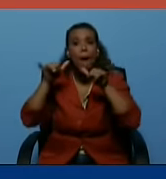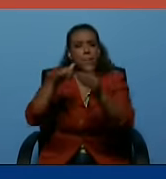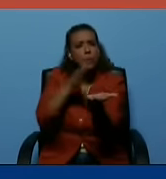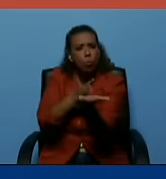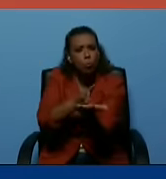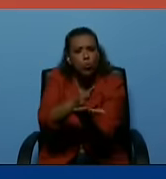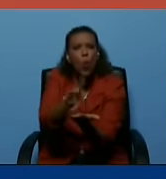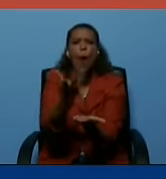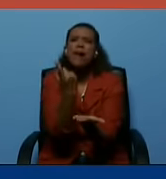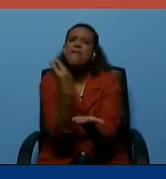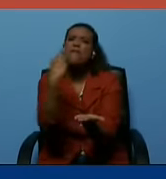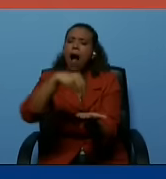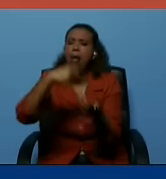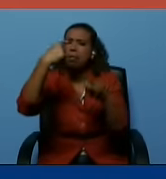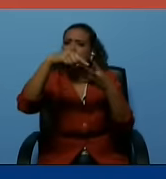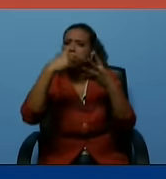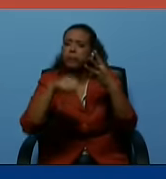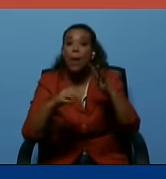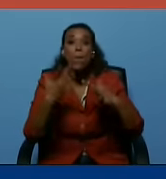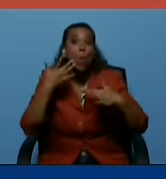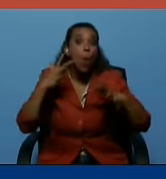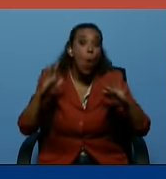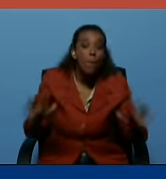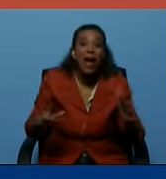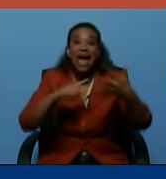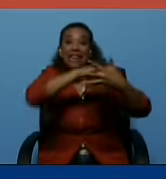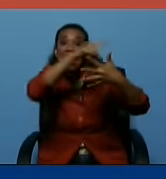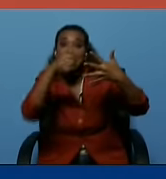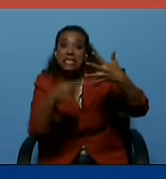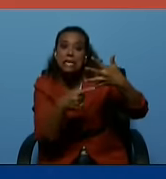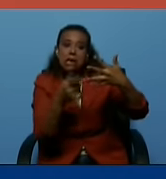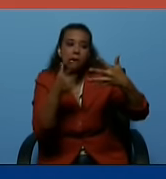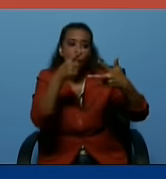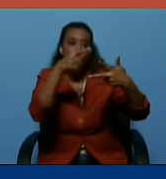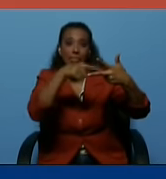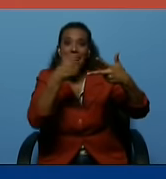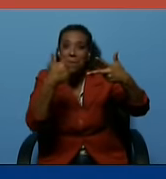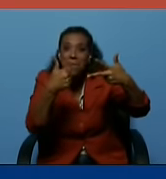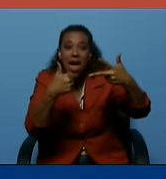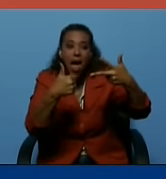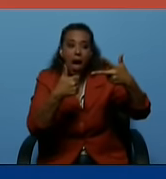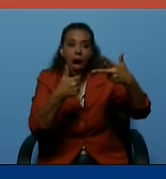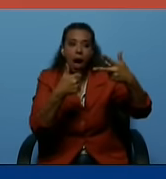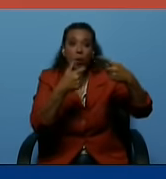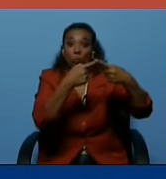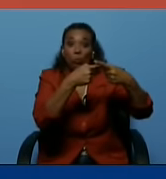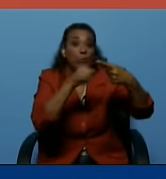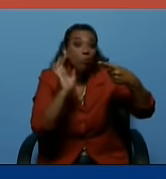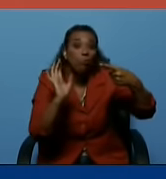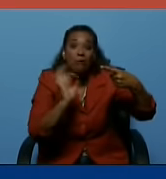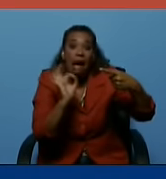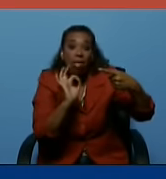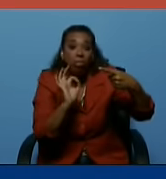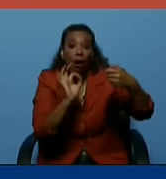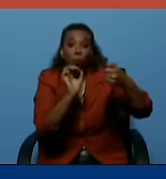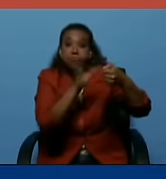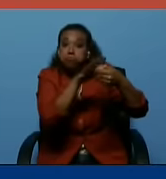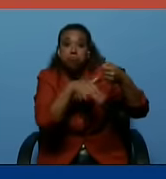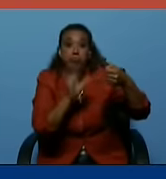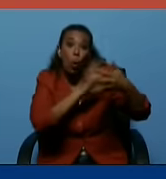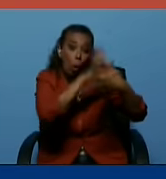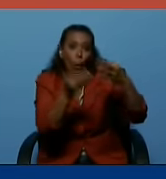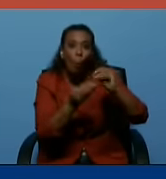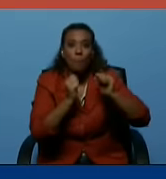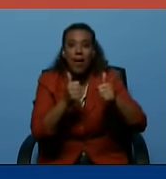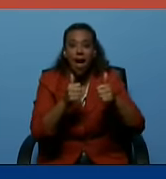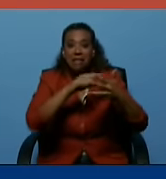dirección, porque de repente de 5 apuestas pegas 3. Pegas 1, o como en este caso, pegamos todas,